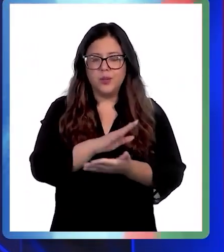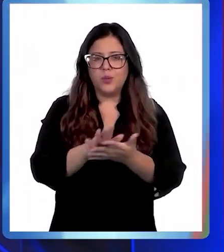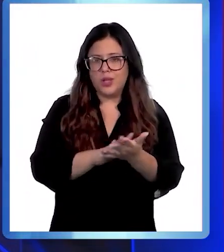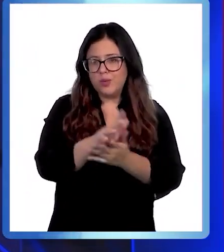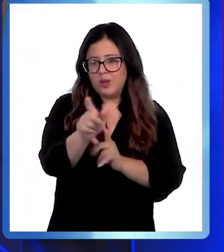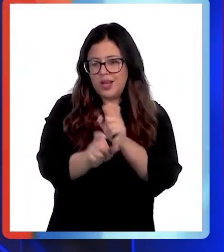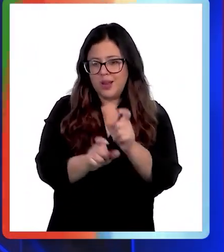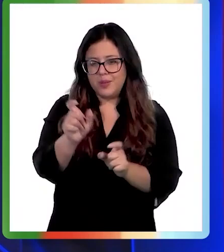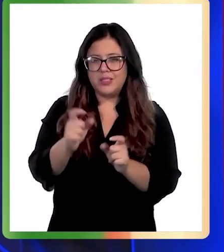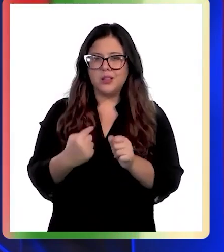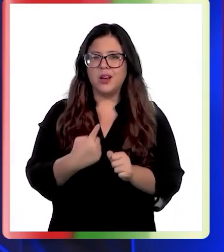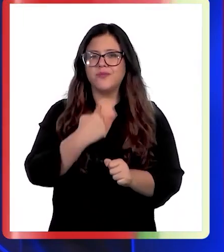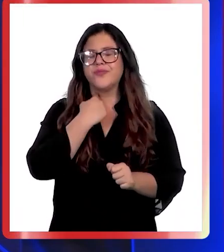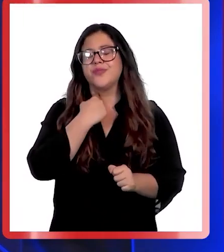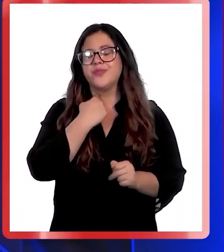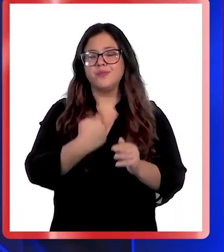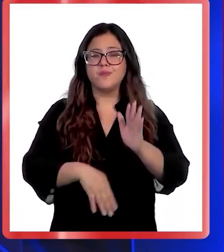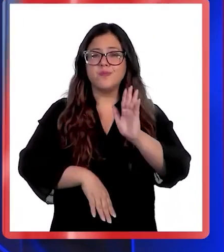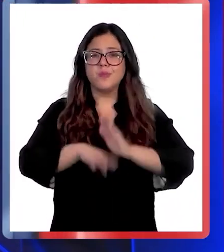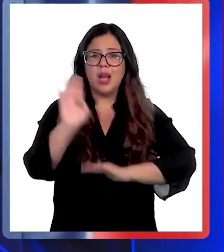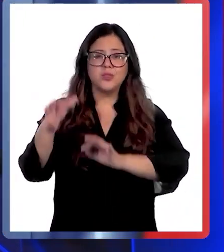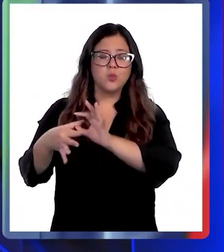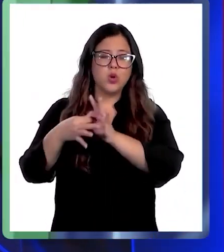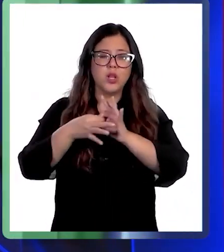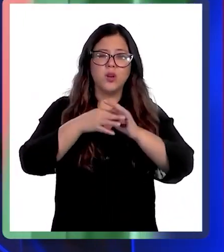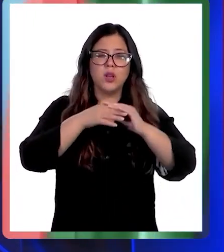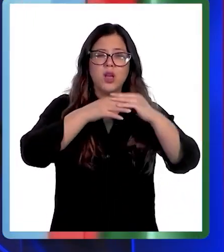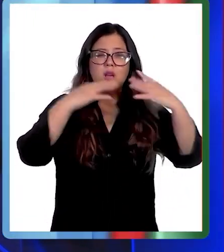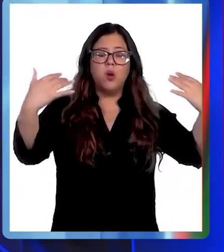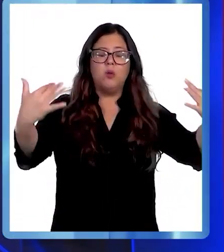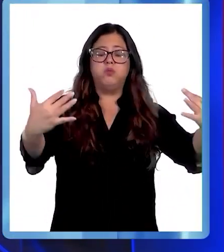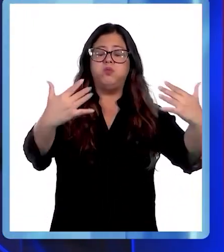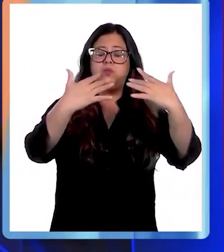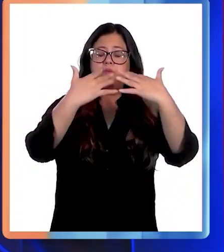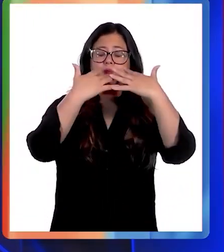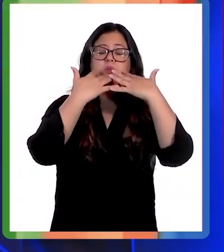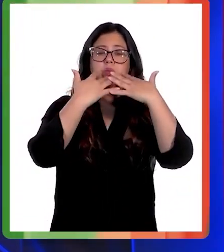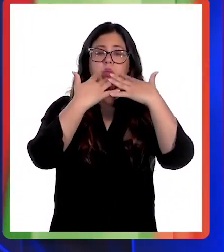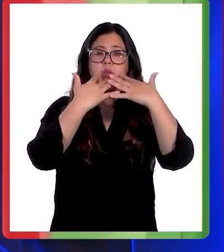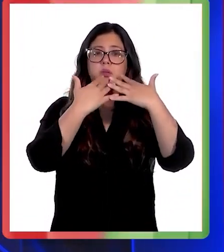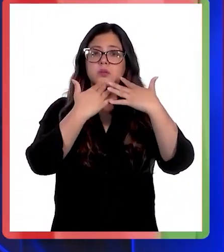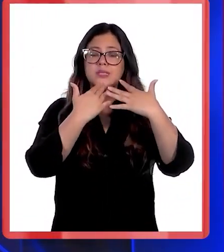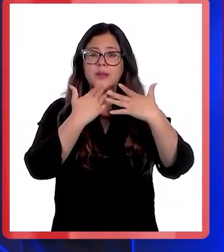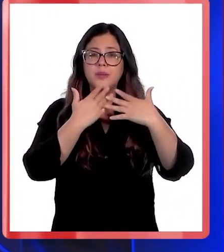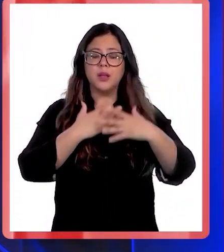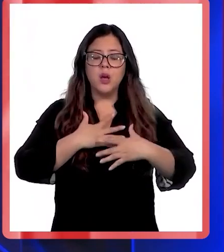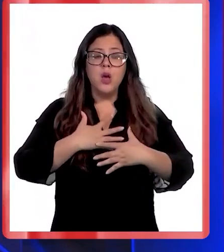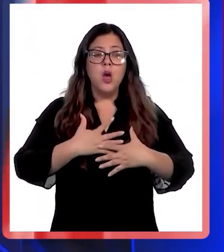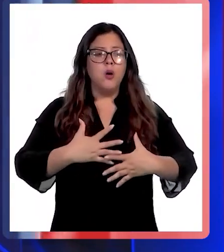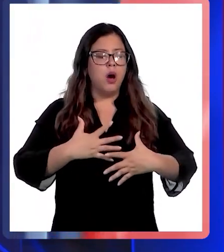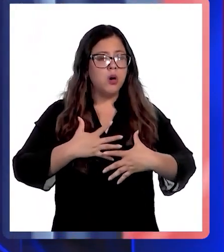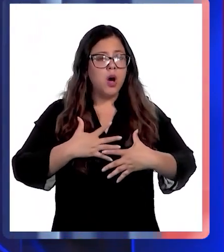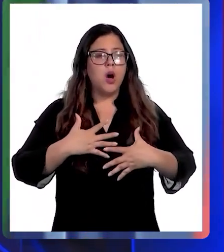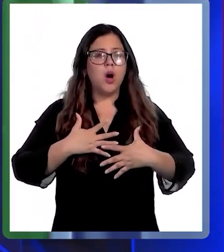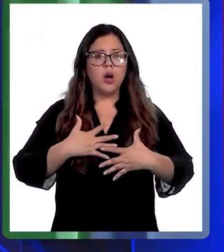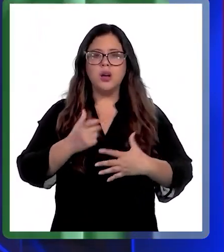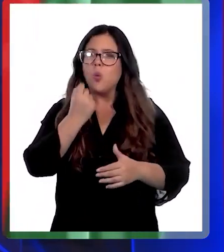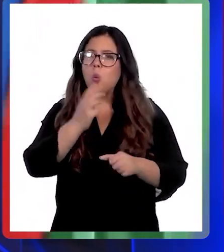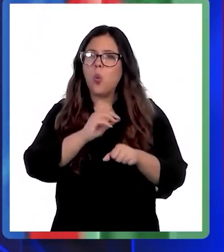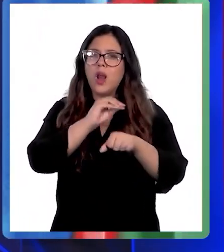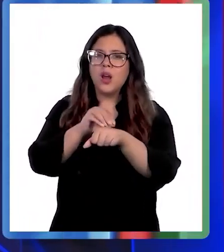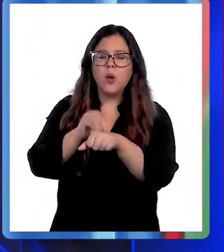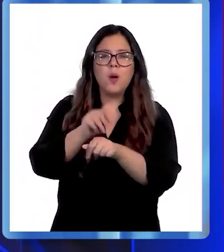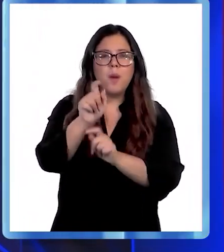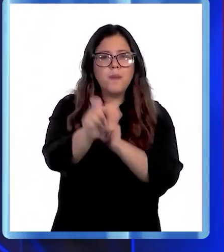estos pacientes que se ven un poco más comprometidos por el efecto del humo, que puedan ver afectado en el plano pulmonar, quizás ¿cuál